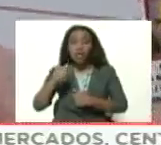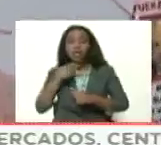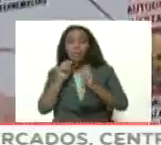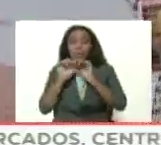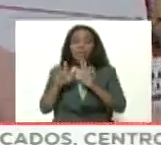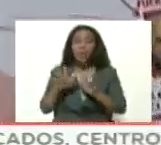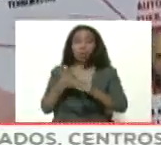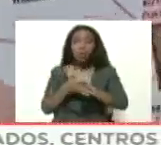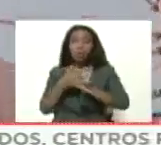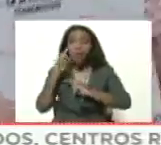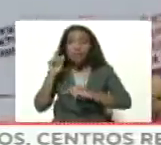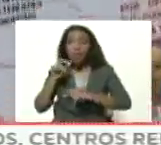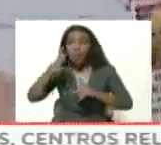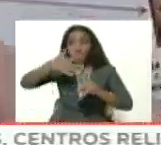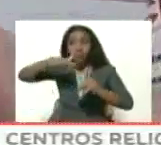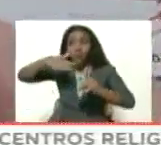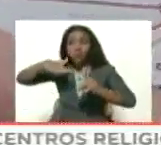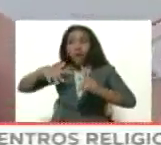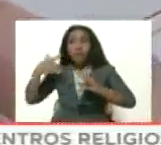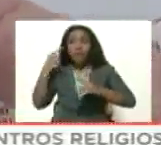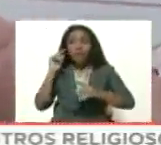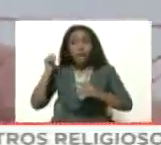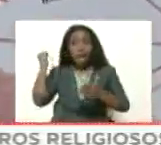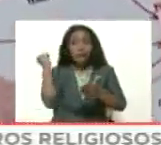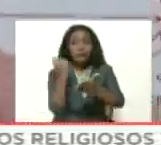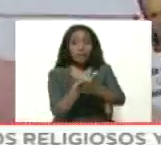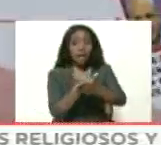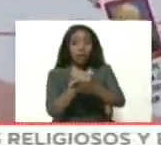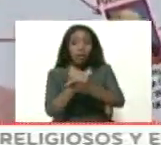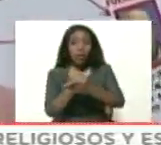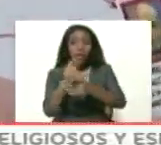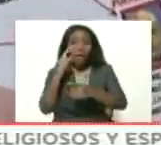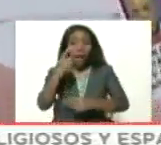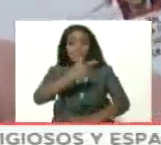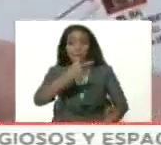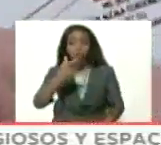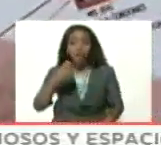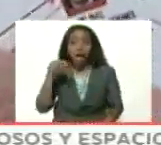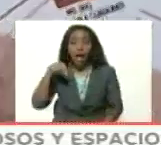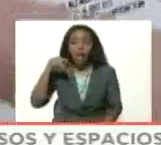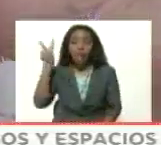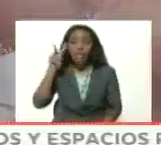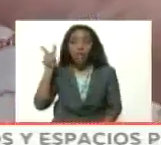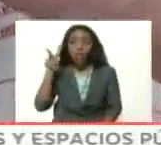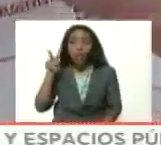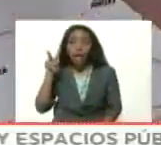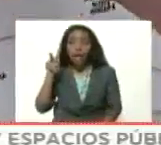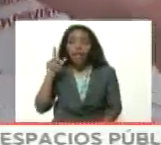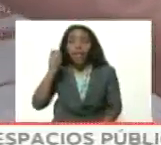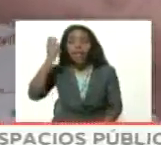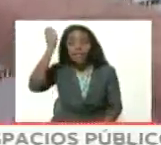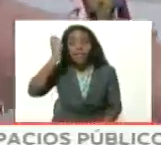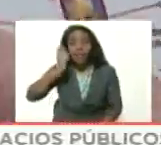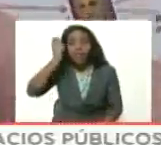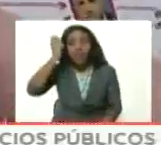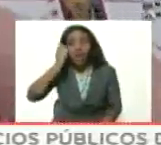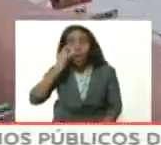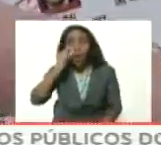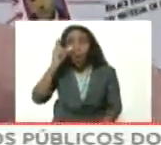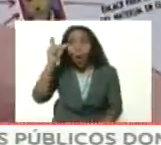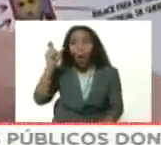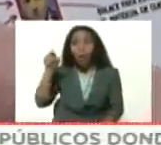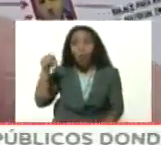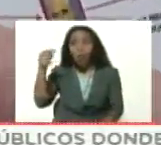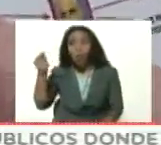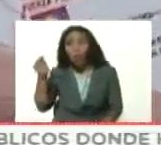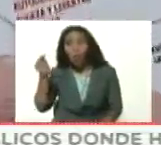tiempo un conspirador que promueve el asesinato de personalidades en Venezuela, y con el diputado Germán Alemán.